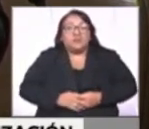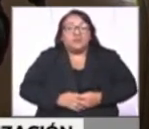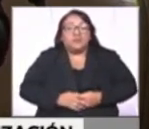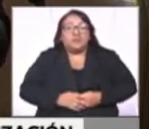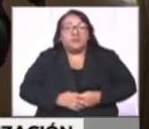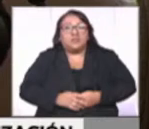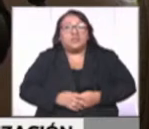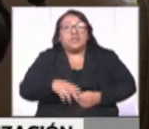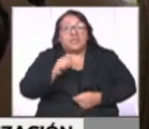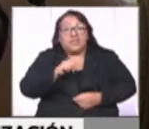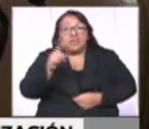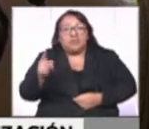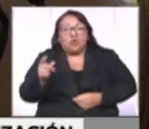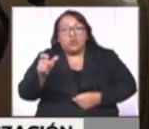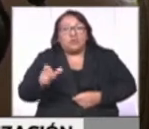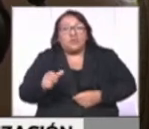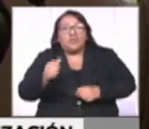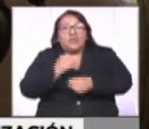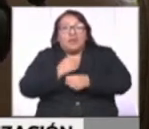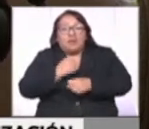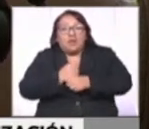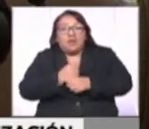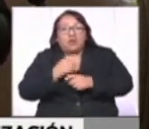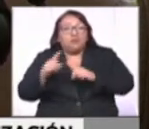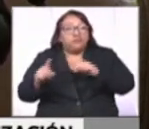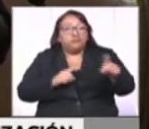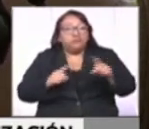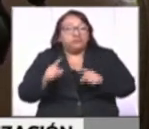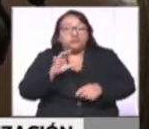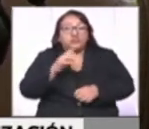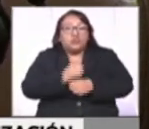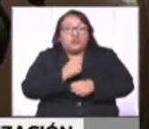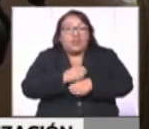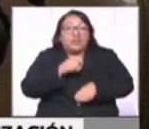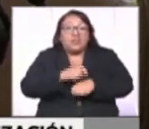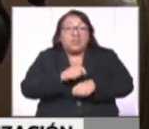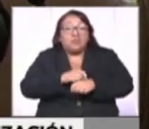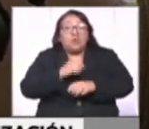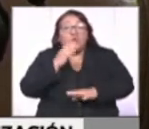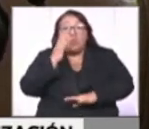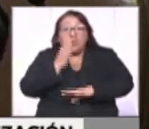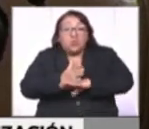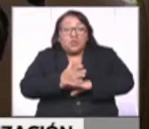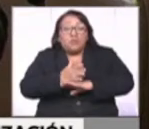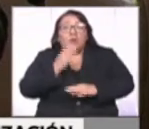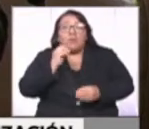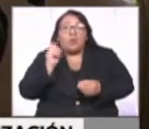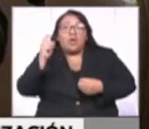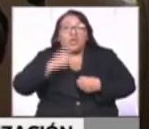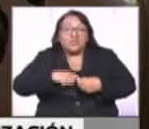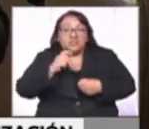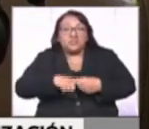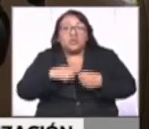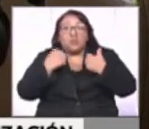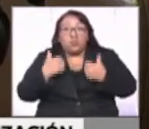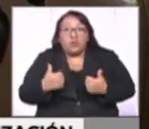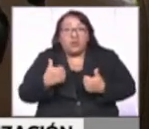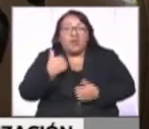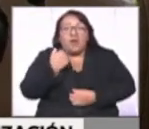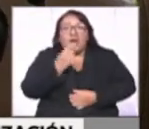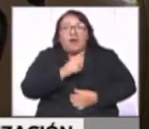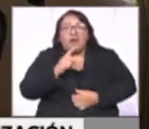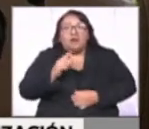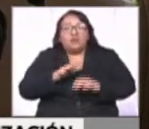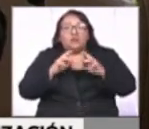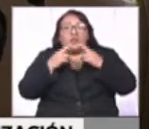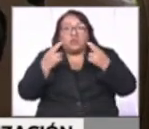al comisionado que desempeña su función a tiempo parcial por su asistencia efectiva a cada una de